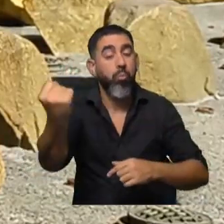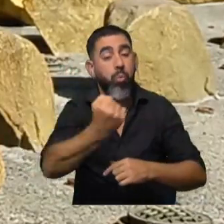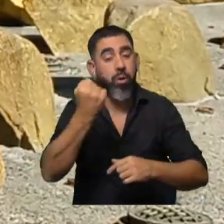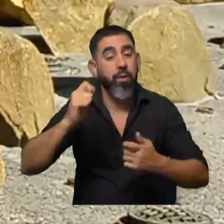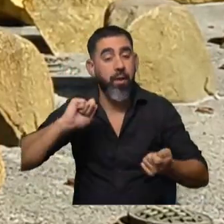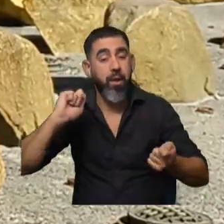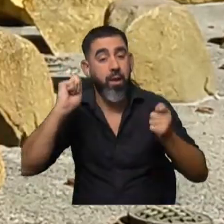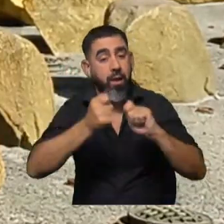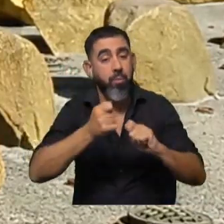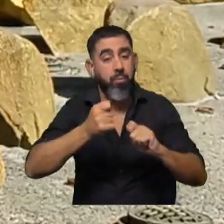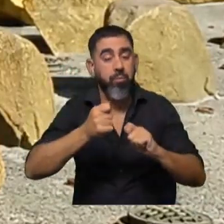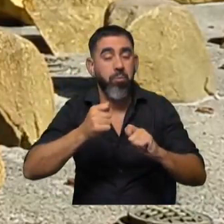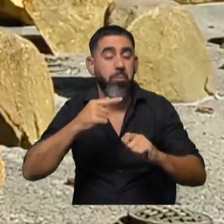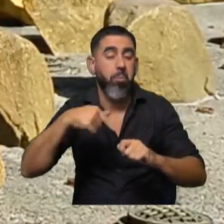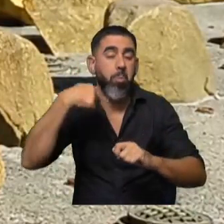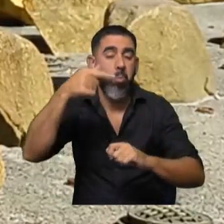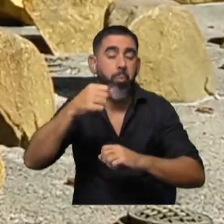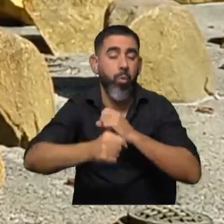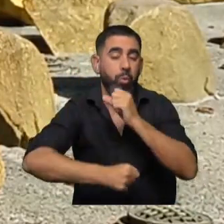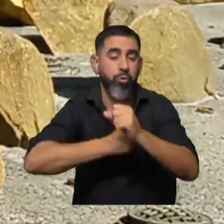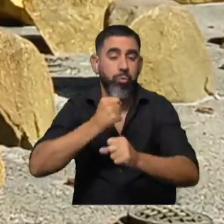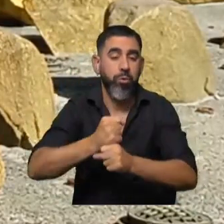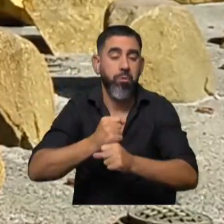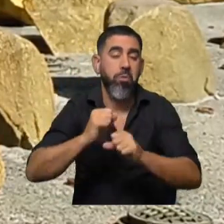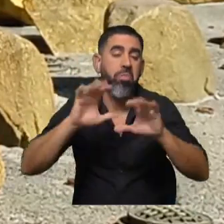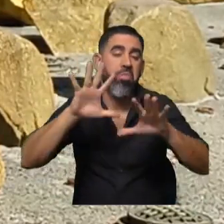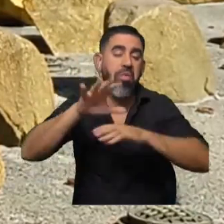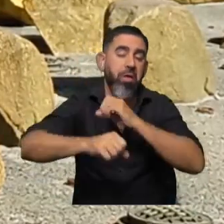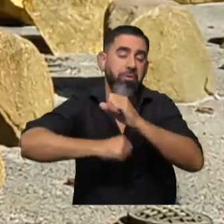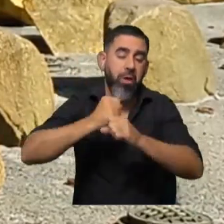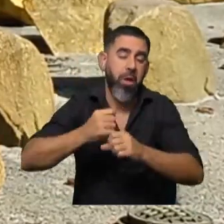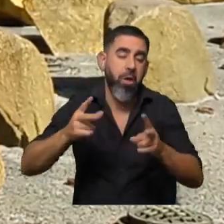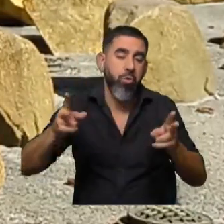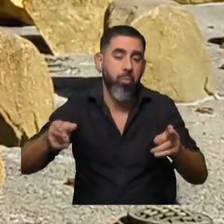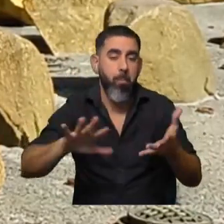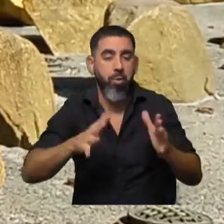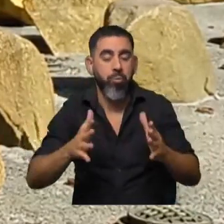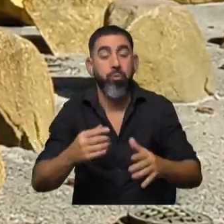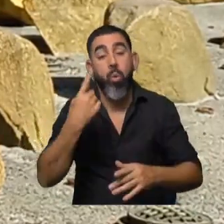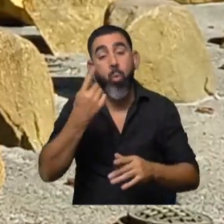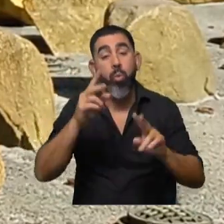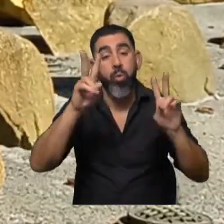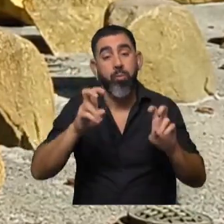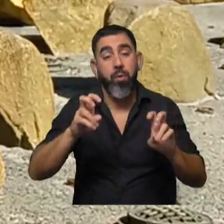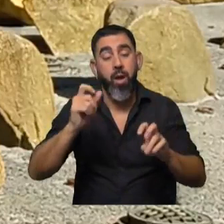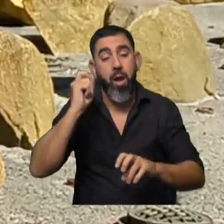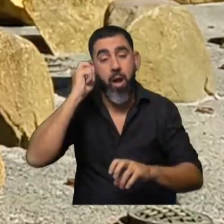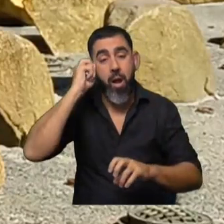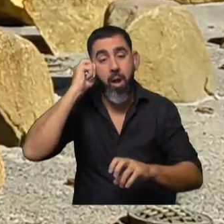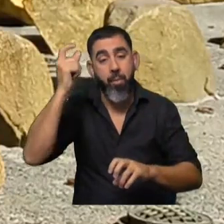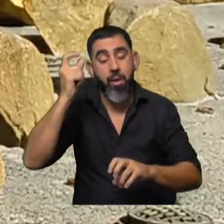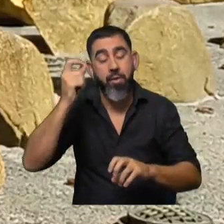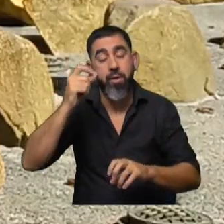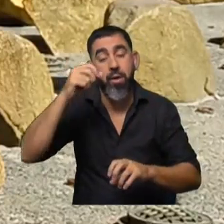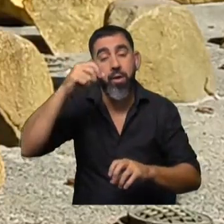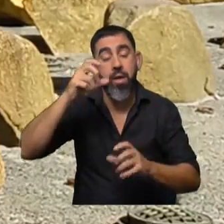muy grandes en los próximos años, en los próximos 10 años. Uno sería la capacidad de hacer una